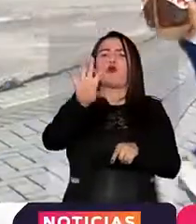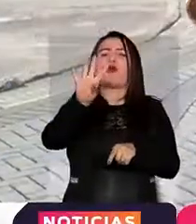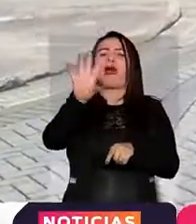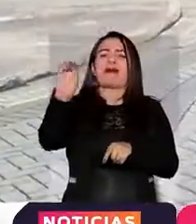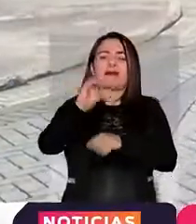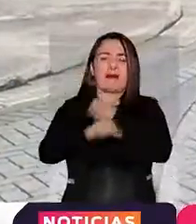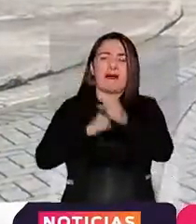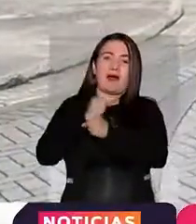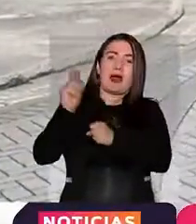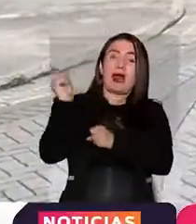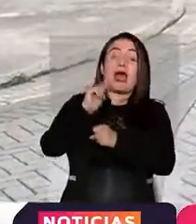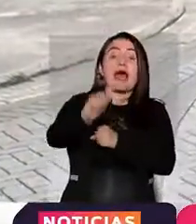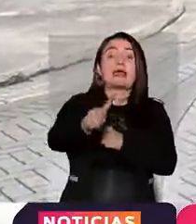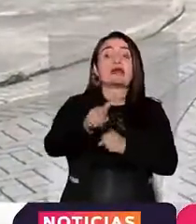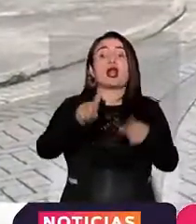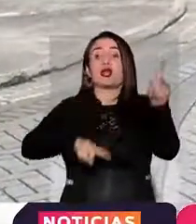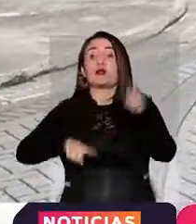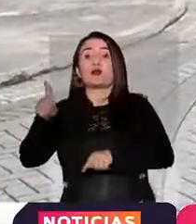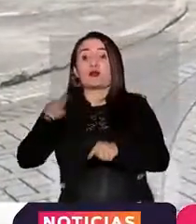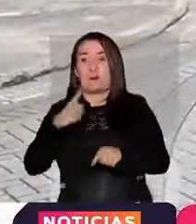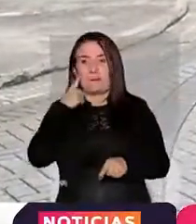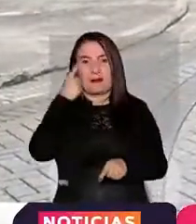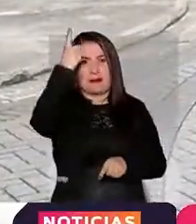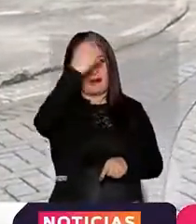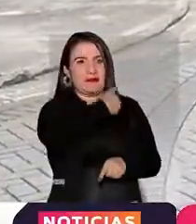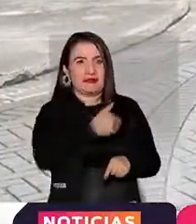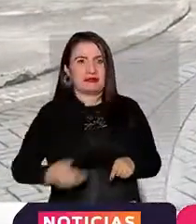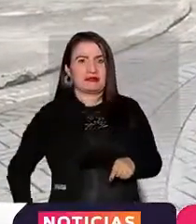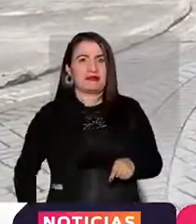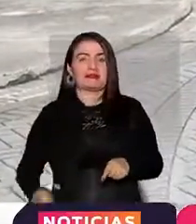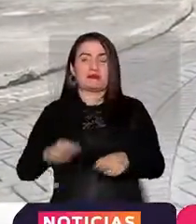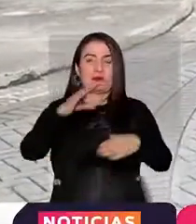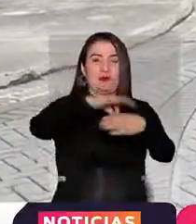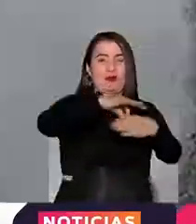pero también de primivotantes que ejercieron su derecho al voto por primera vez.